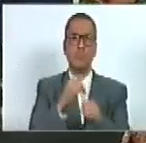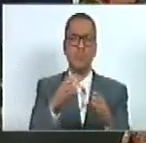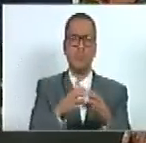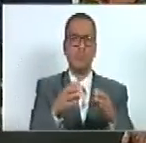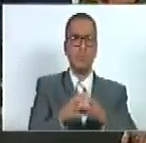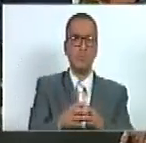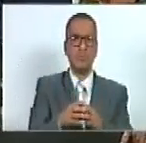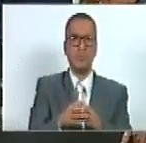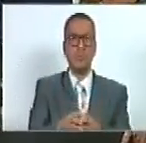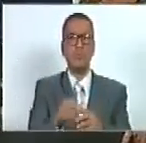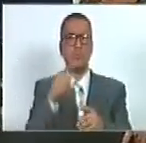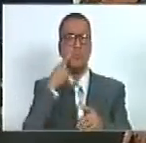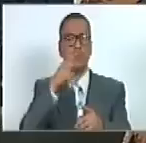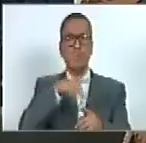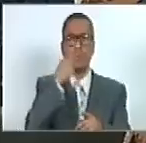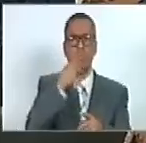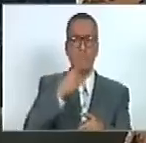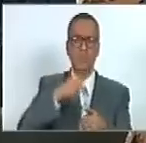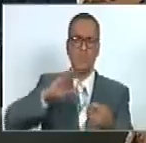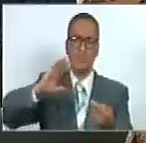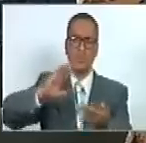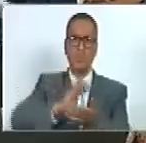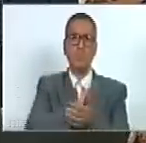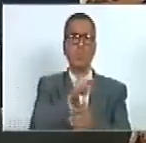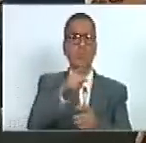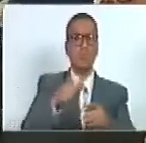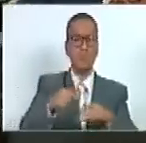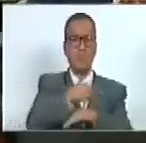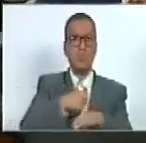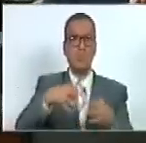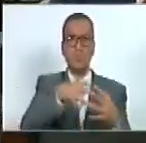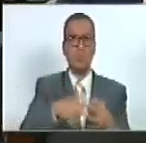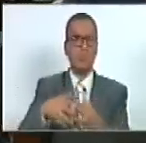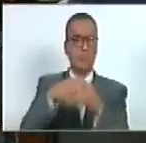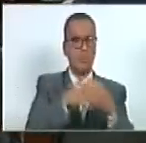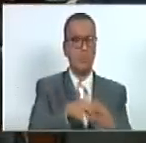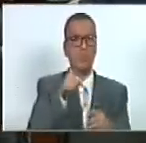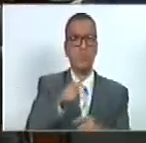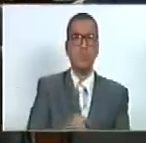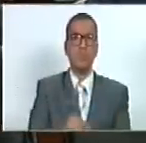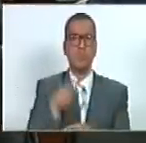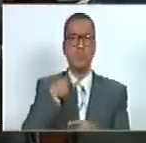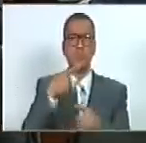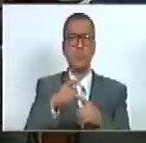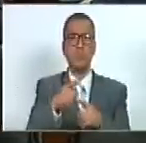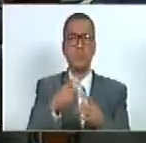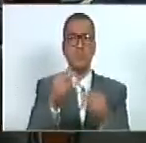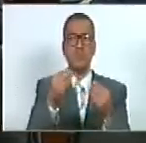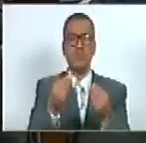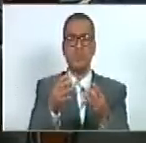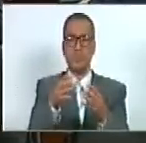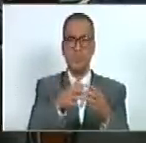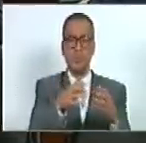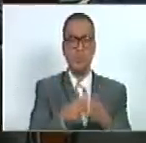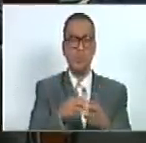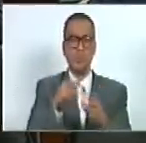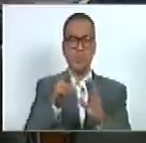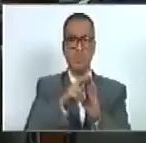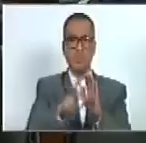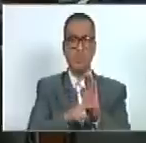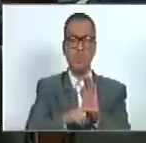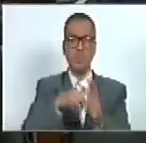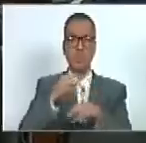la perniciosa política de agresión del gobierno de los Estados Unidos a través de medidas coercitivas unilaterales.